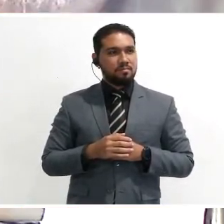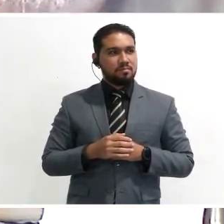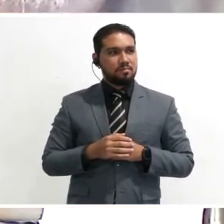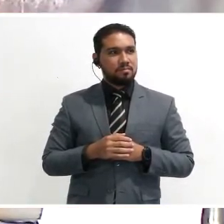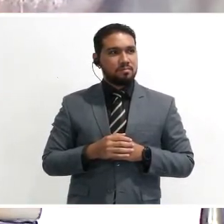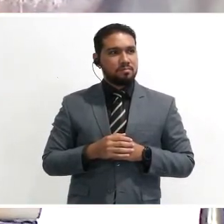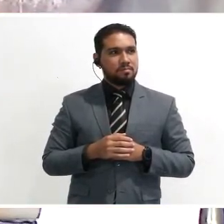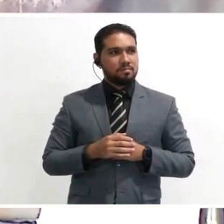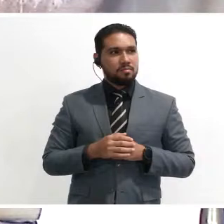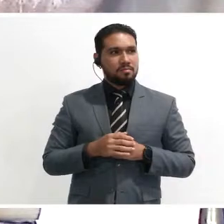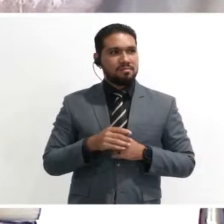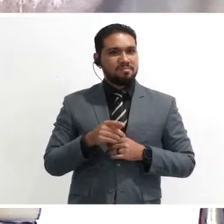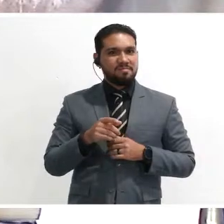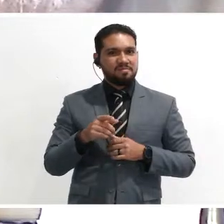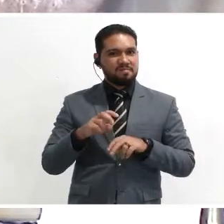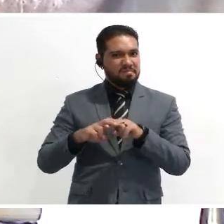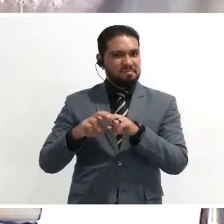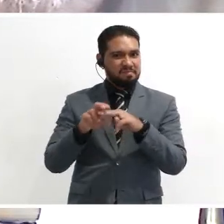Okay.